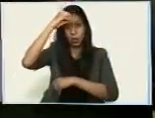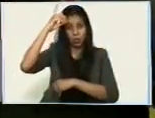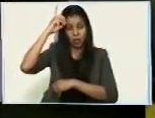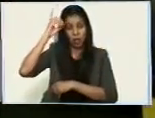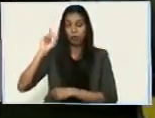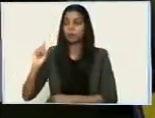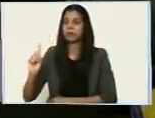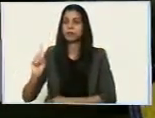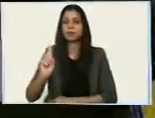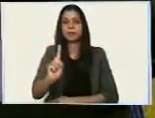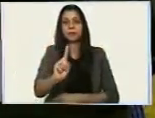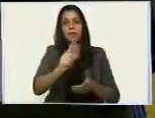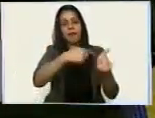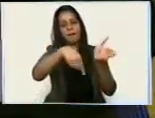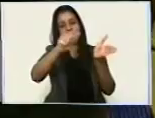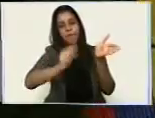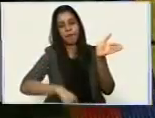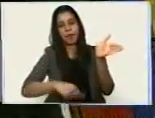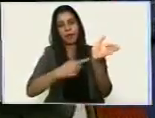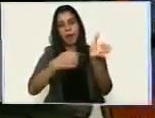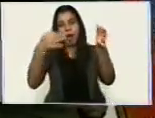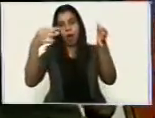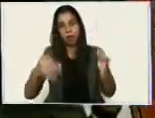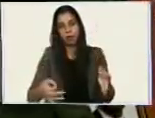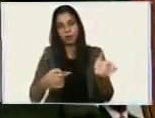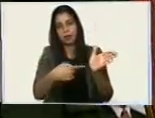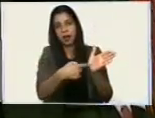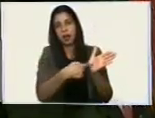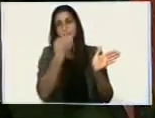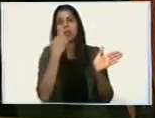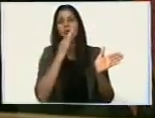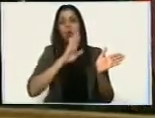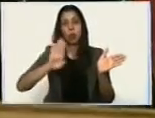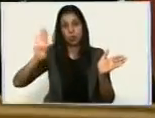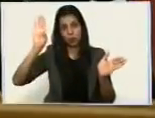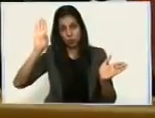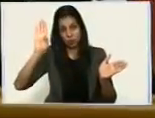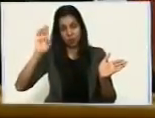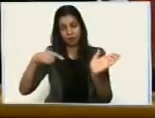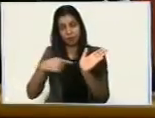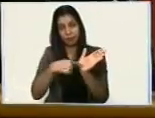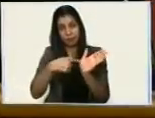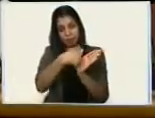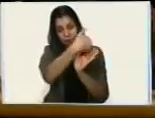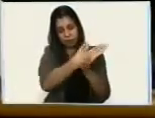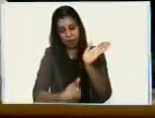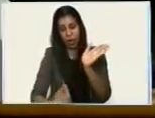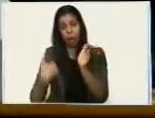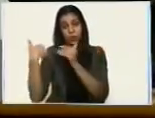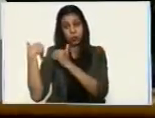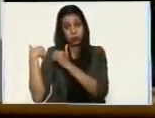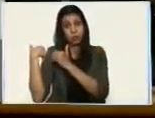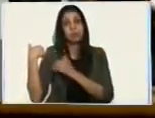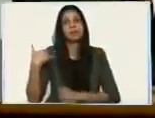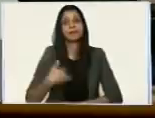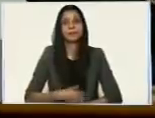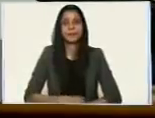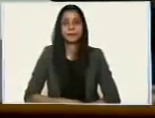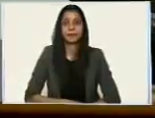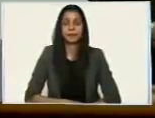procede a la firma del acta constituyente de juramentación en dicha responsabilidad.